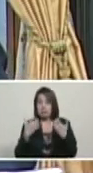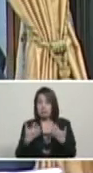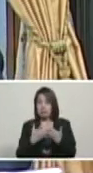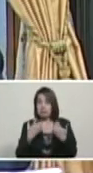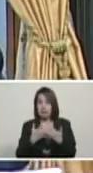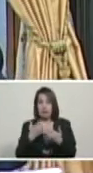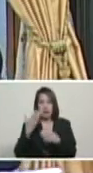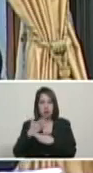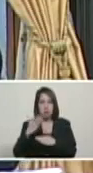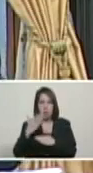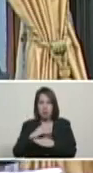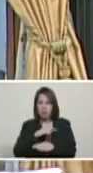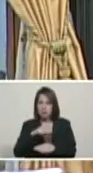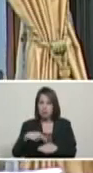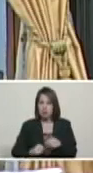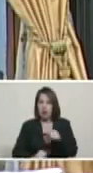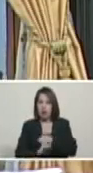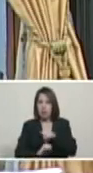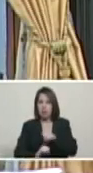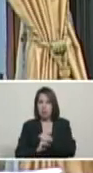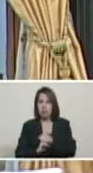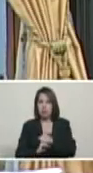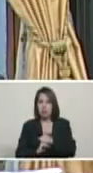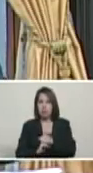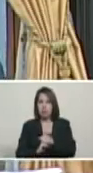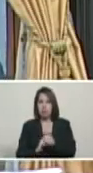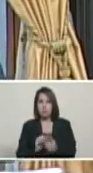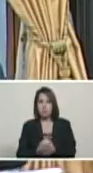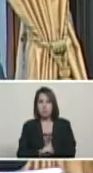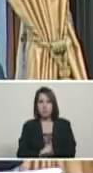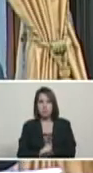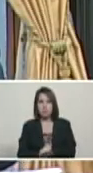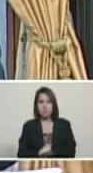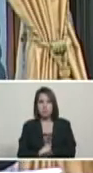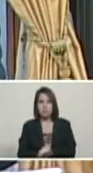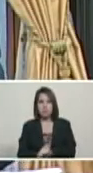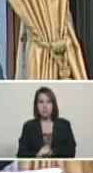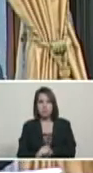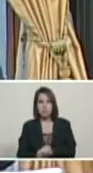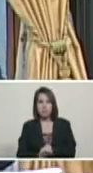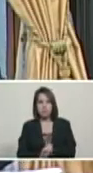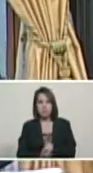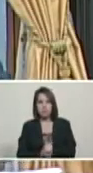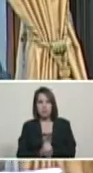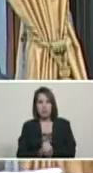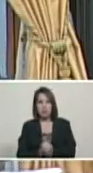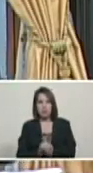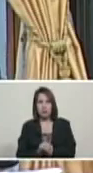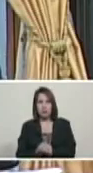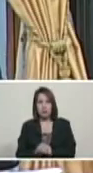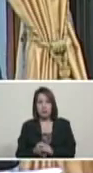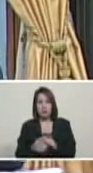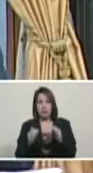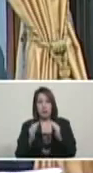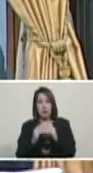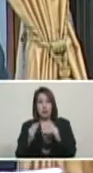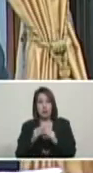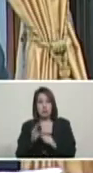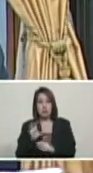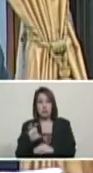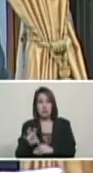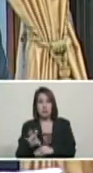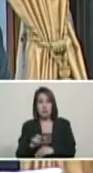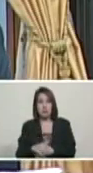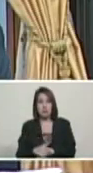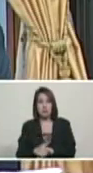Hogares de la Patria. Tenemos que tener conciencia en los instrumentos que hemos ido creando. Los CLAP, Hogares de la Patria,